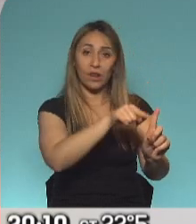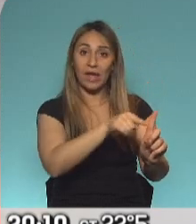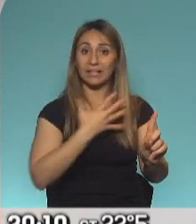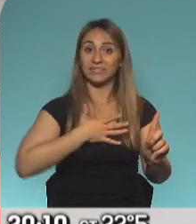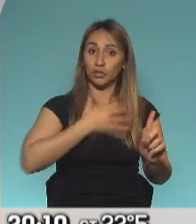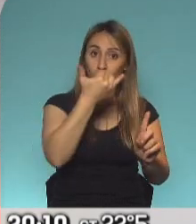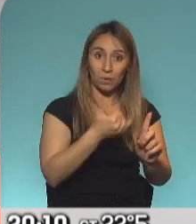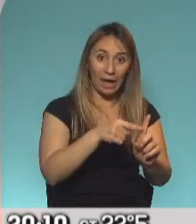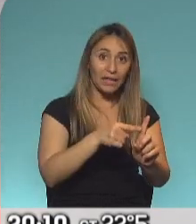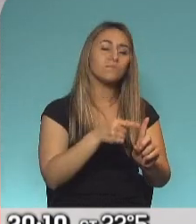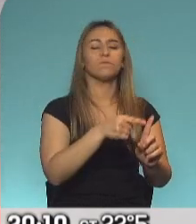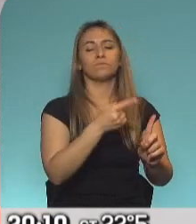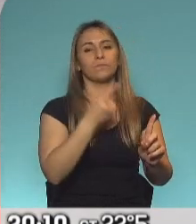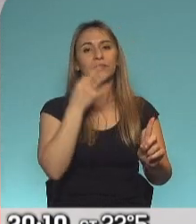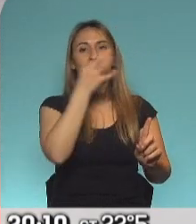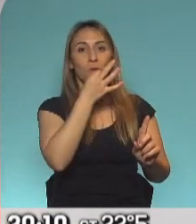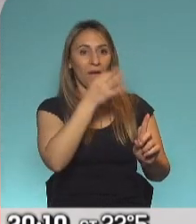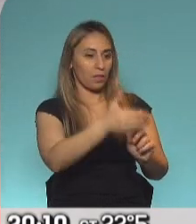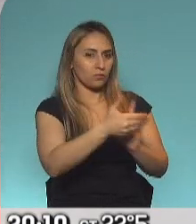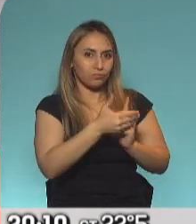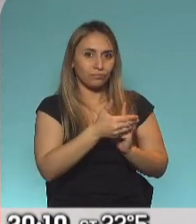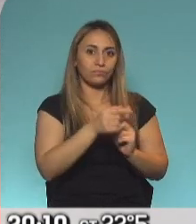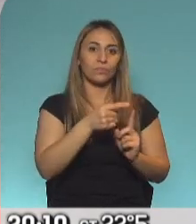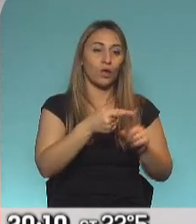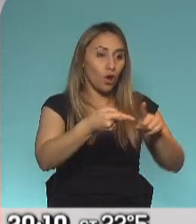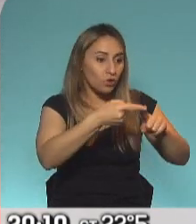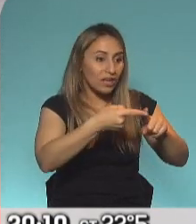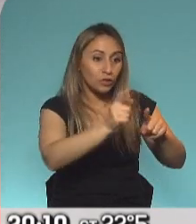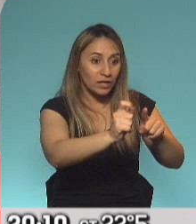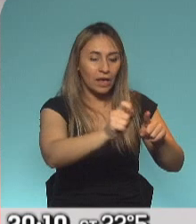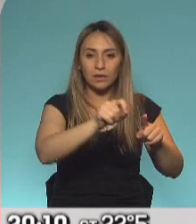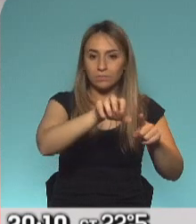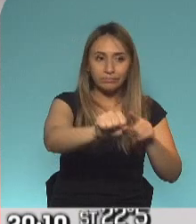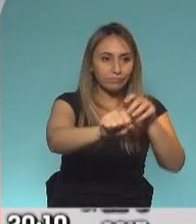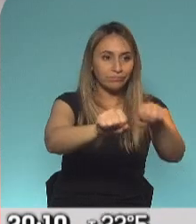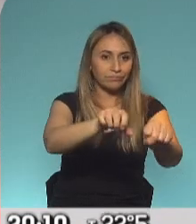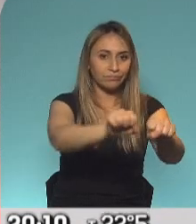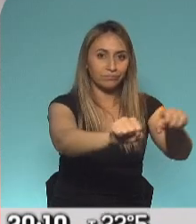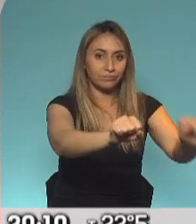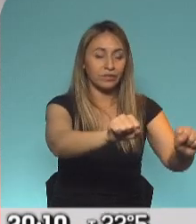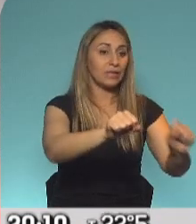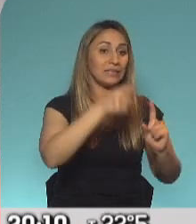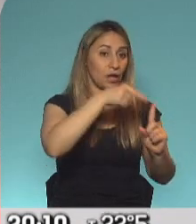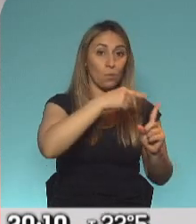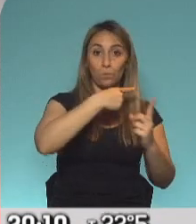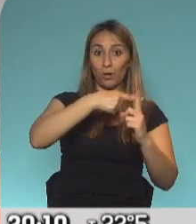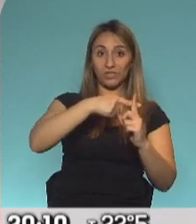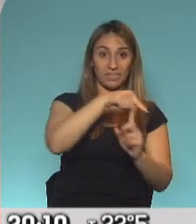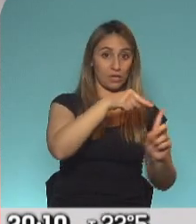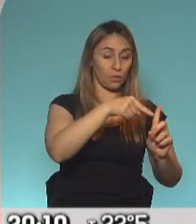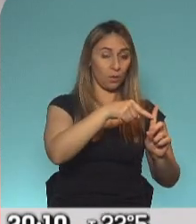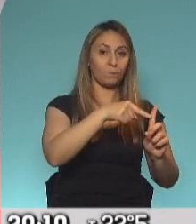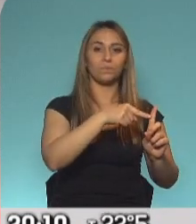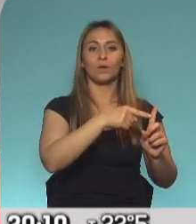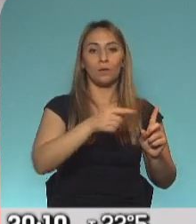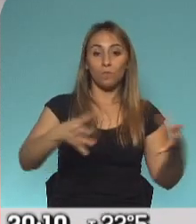y una vez que se vinculan los contactos estrechos con esa persona que tuvo síntomas y es positivo, se testea